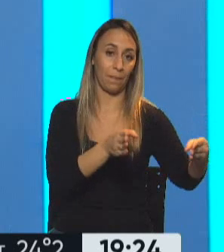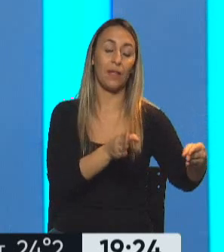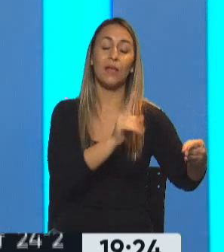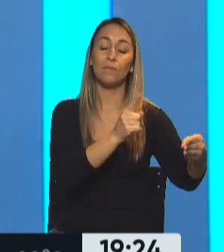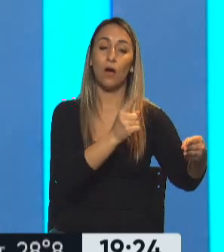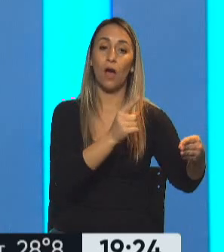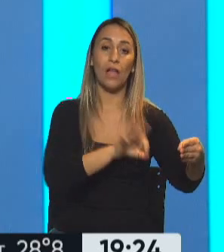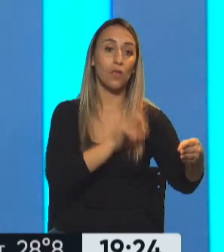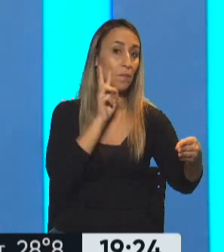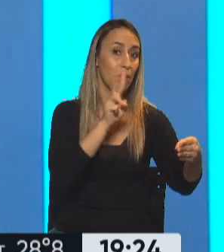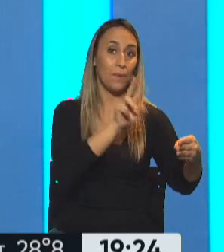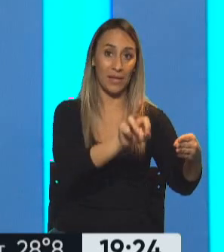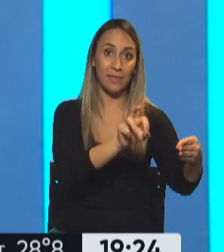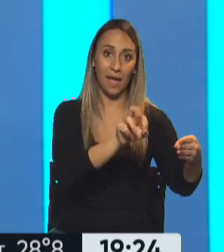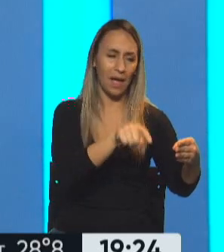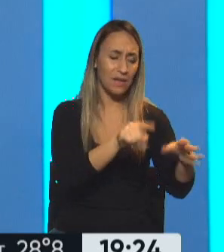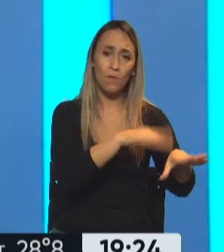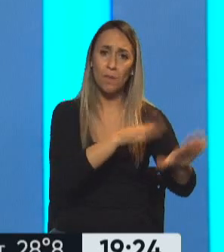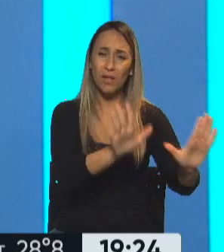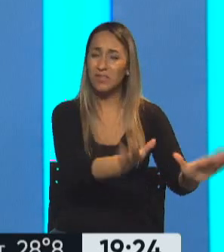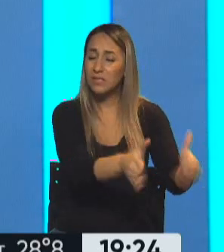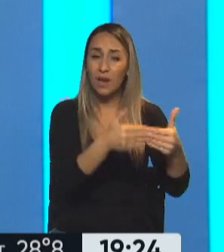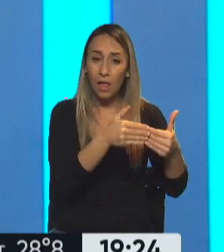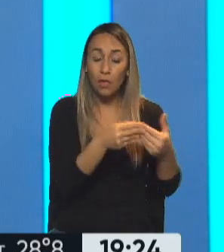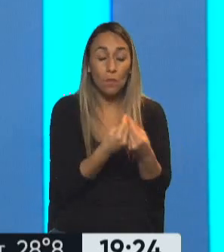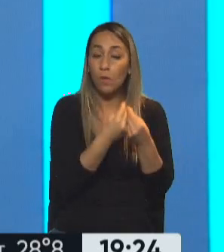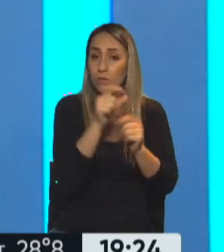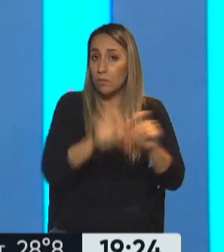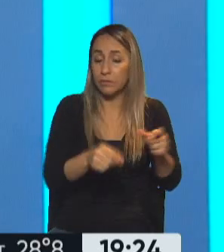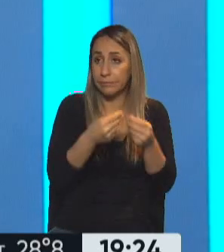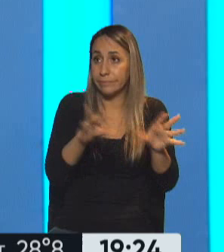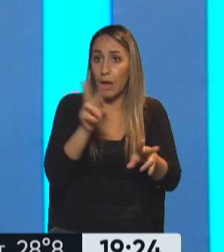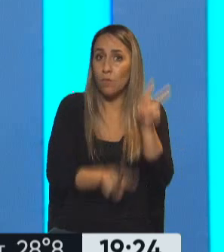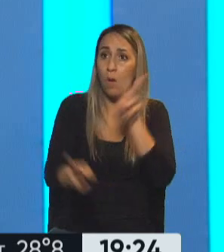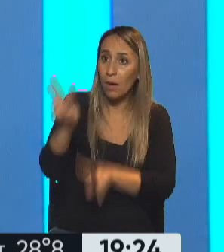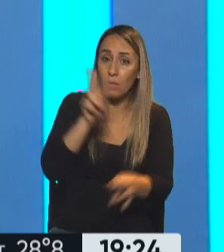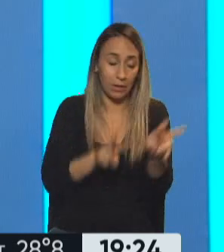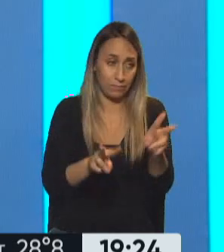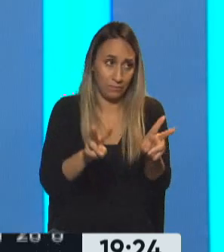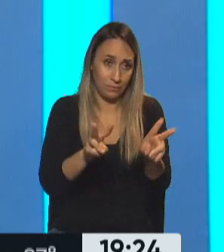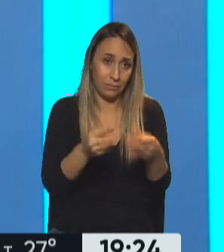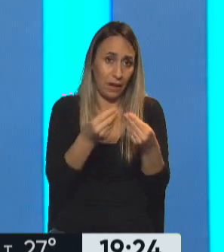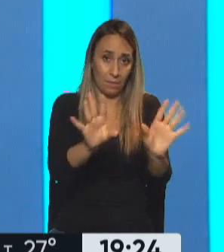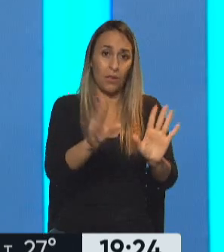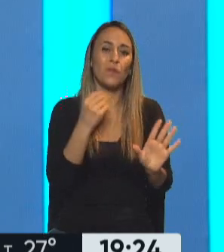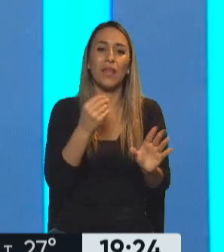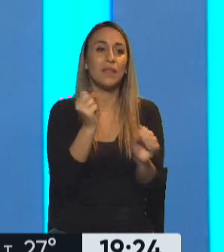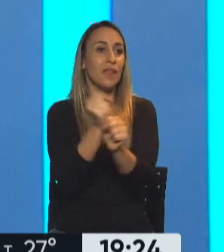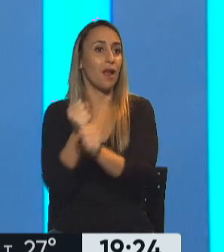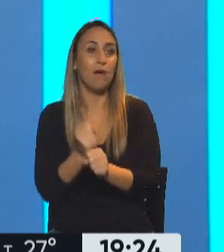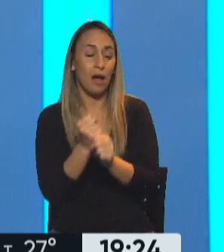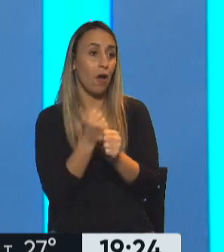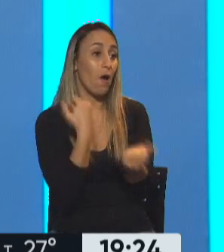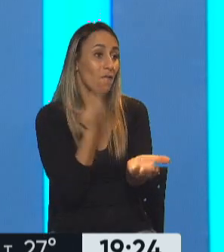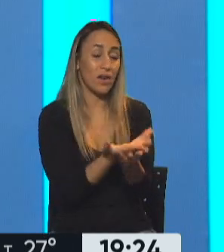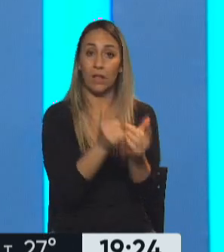estaba todo cerrado, sí. muchísima gente dejó de buscar trabajo, básicamente porque no se ofrecía, ¿no es sí, cierto? Sí, entonces, sí. se retira del mercado de